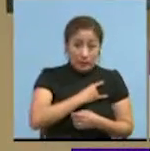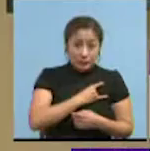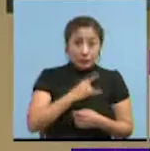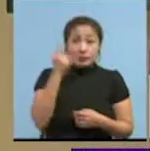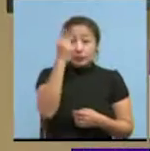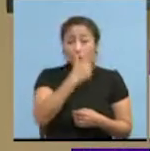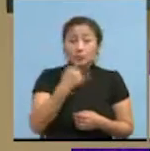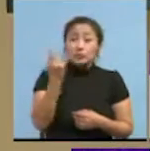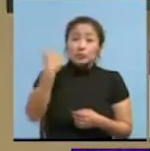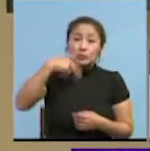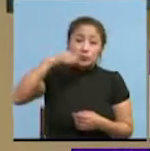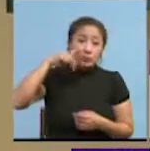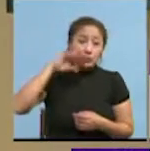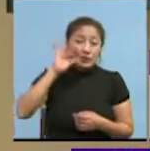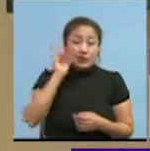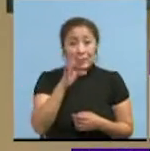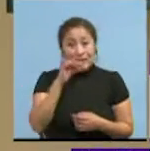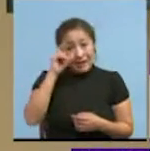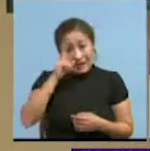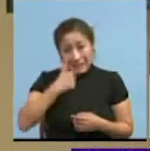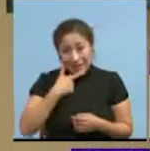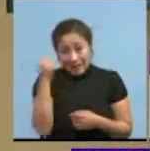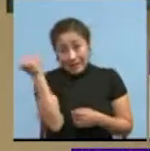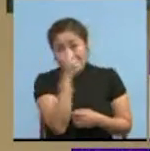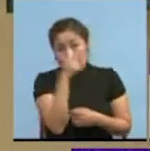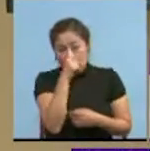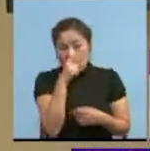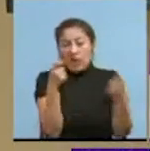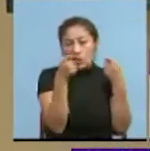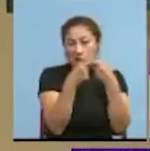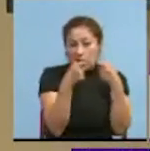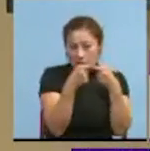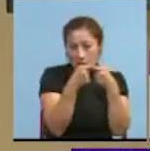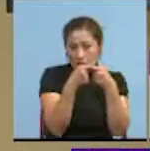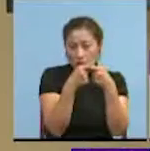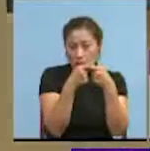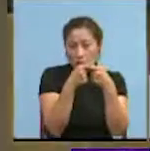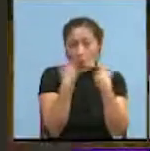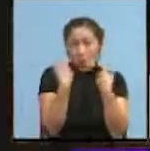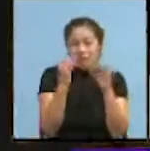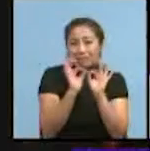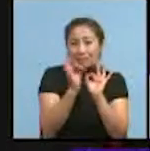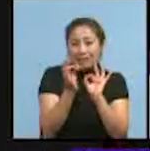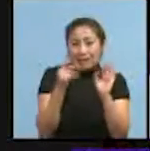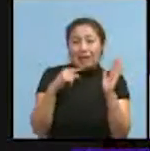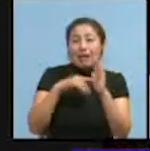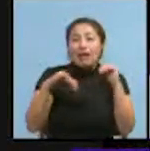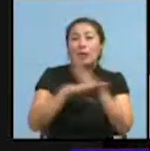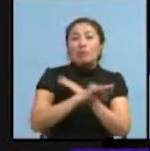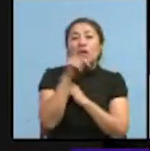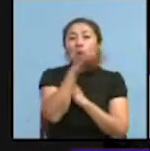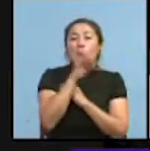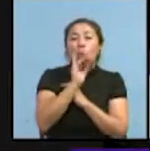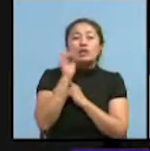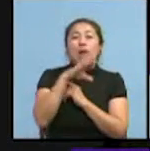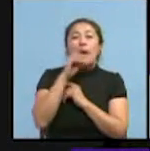esta exposición de estos pequeños productores que son de una asociación San Marcos, que está muy cerca de la capital, aquí en Los